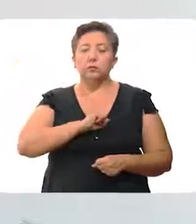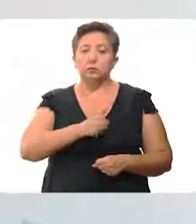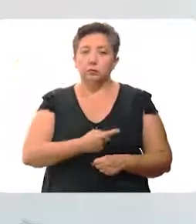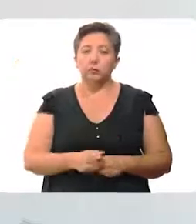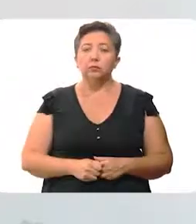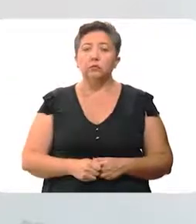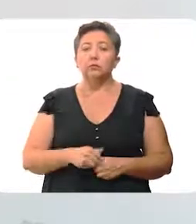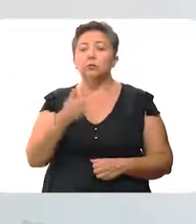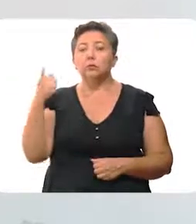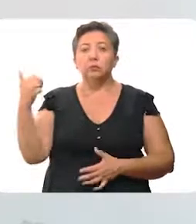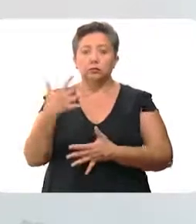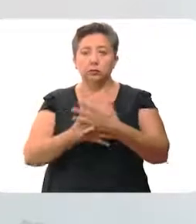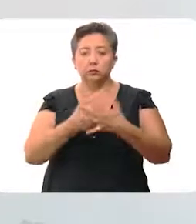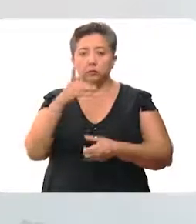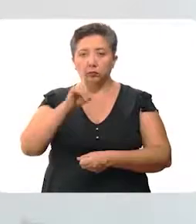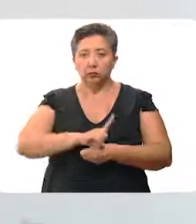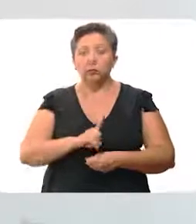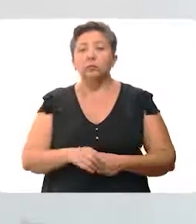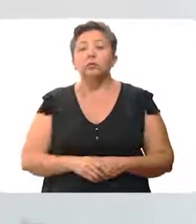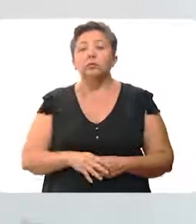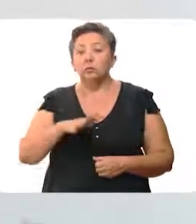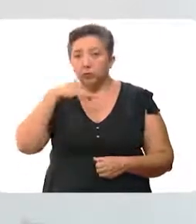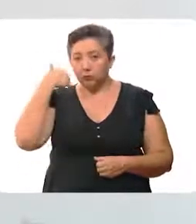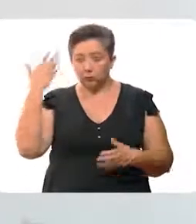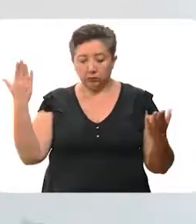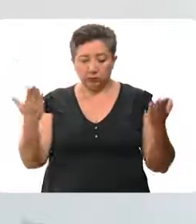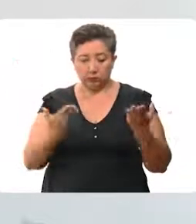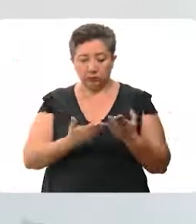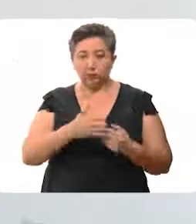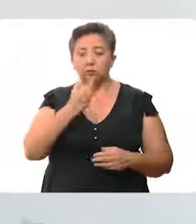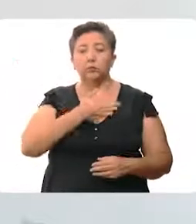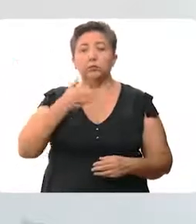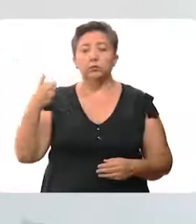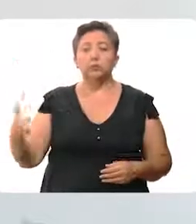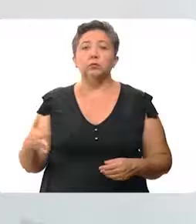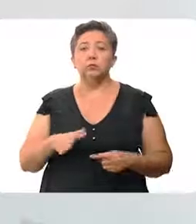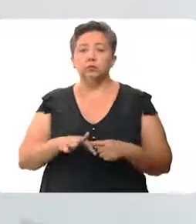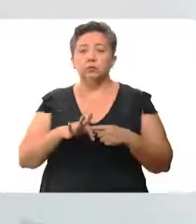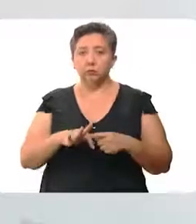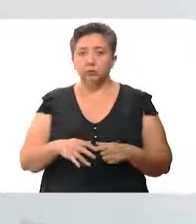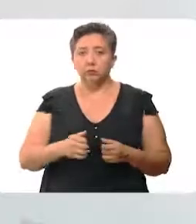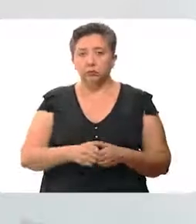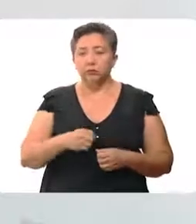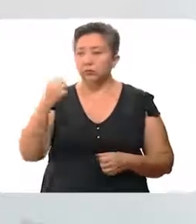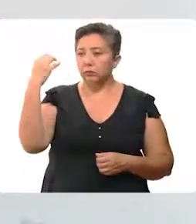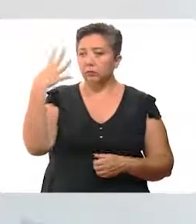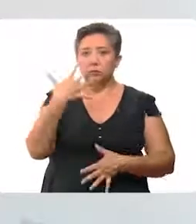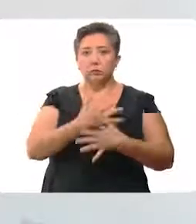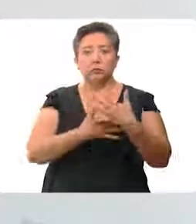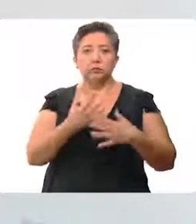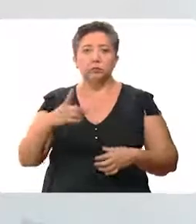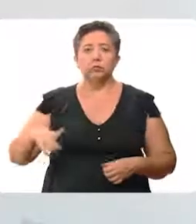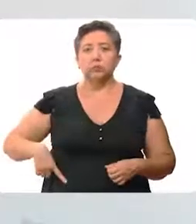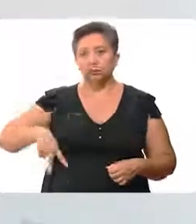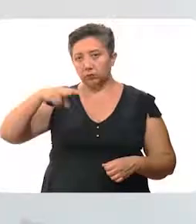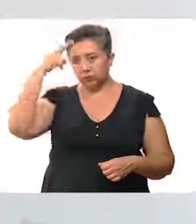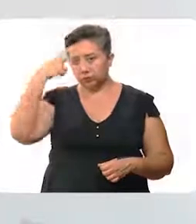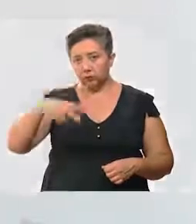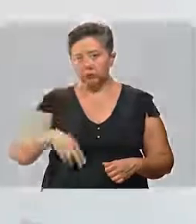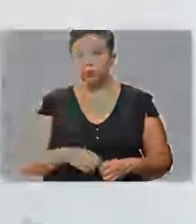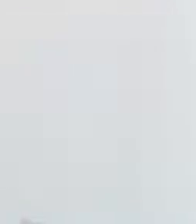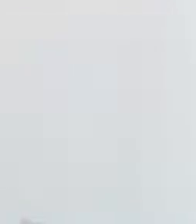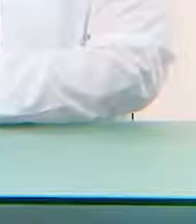Salud se va a dar a conocer cada 15 días con la finalidad de homologar fechas de presentación con el semáforo quincenal del Gobierno